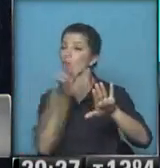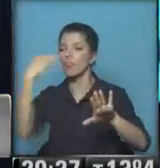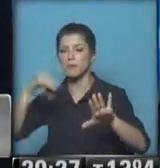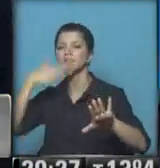dólar electoral